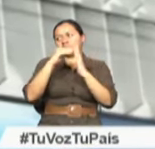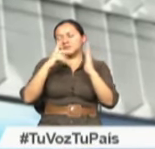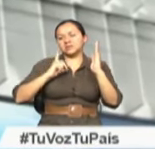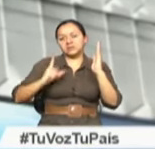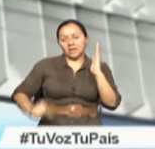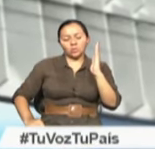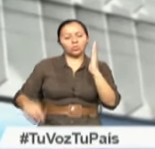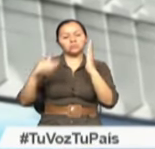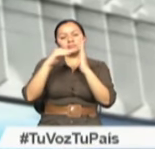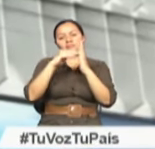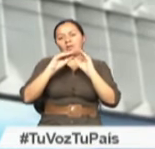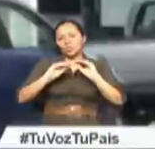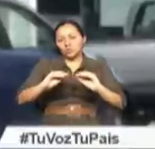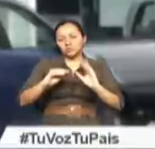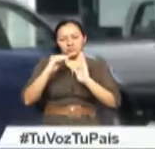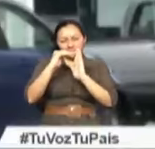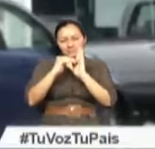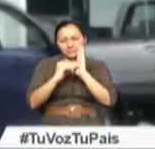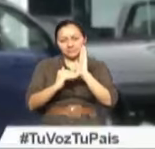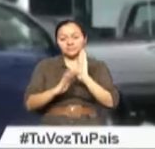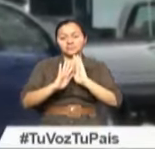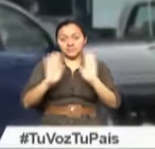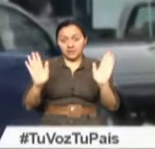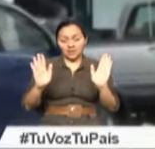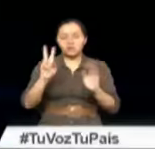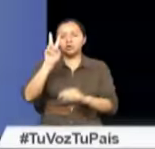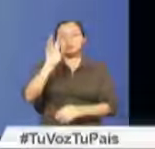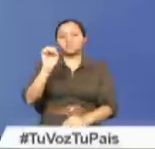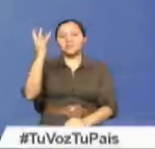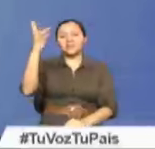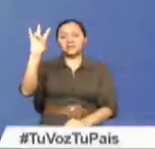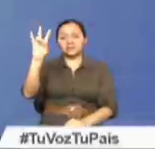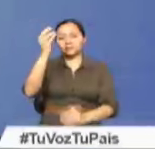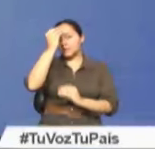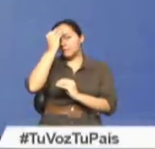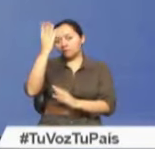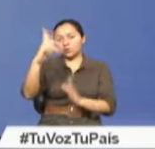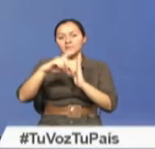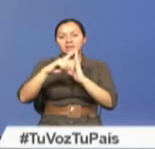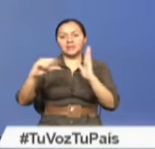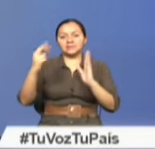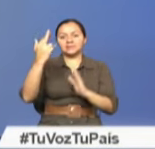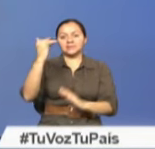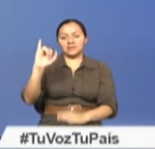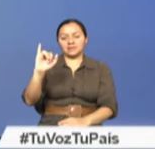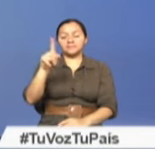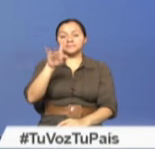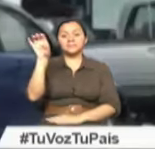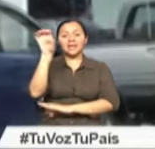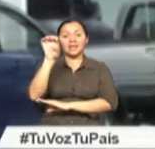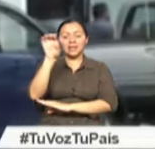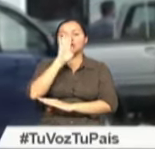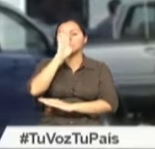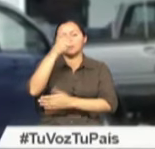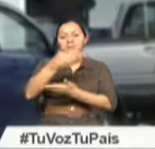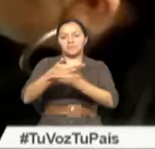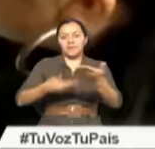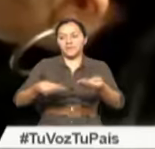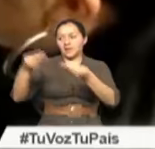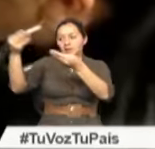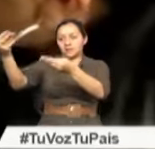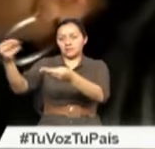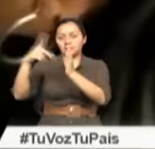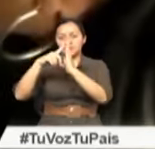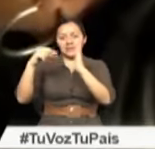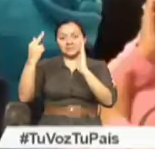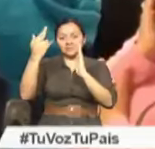personas naturales deberán cumplir este 2017. Enero, proyecciones de gastos personales. Los contribuyentes